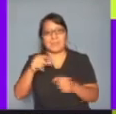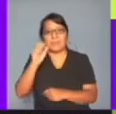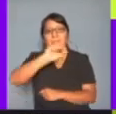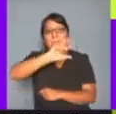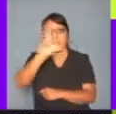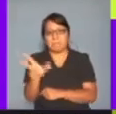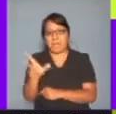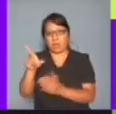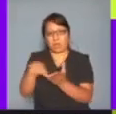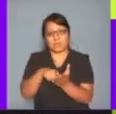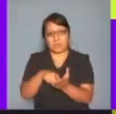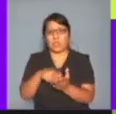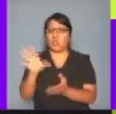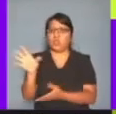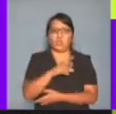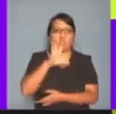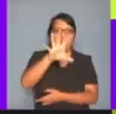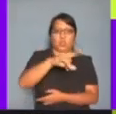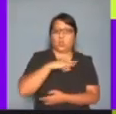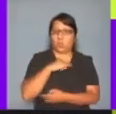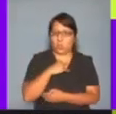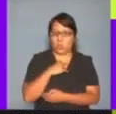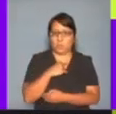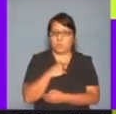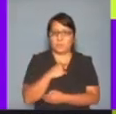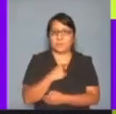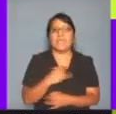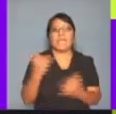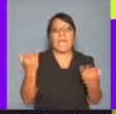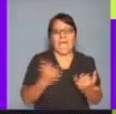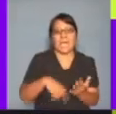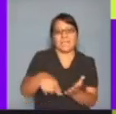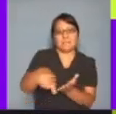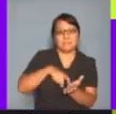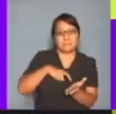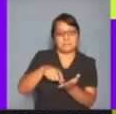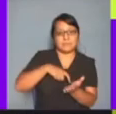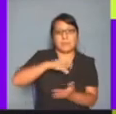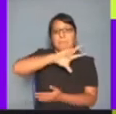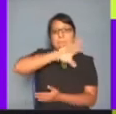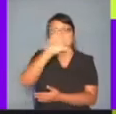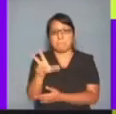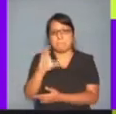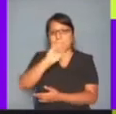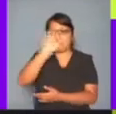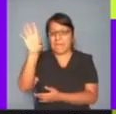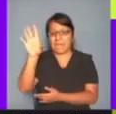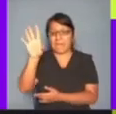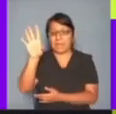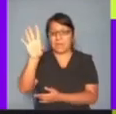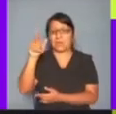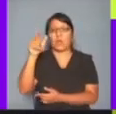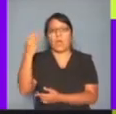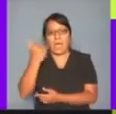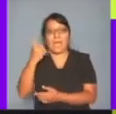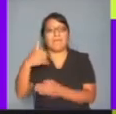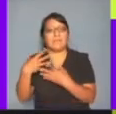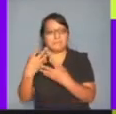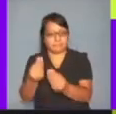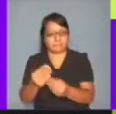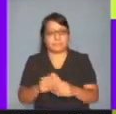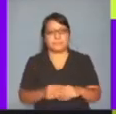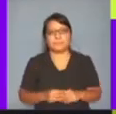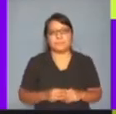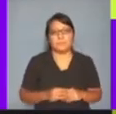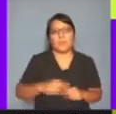provincia, y todos los que tengan tarjeta con el Banco Macro van a recibir ese beneficio. Hay